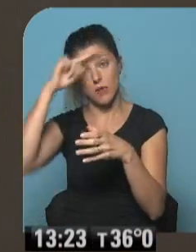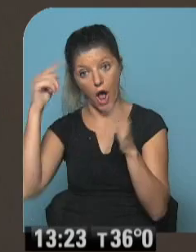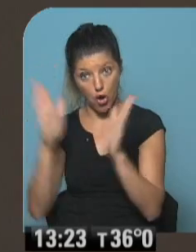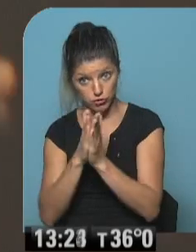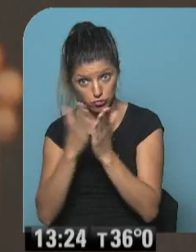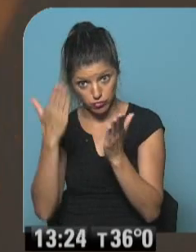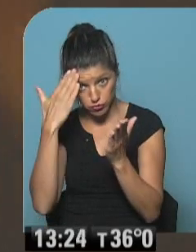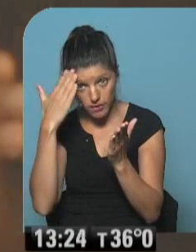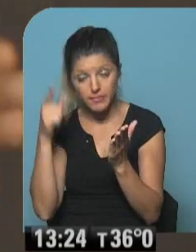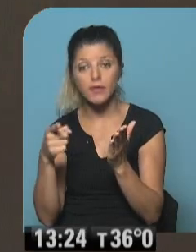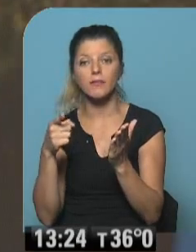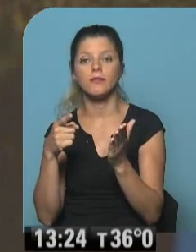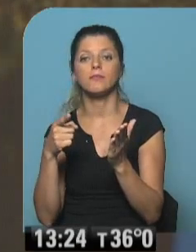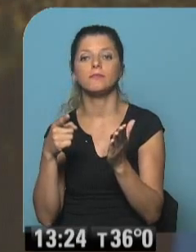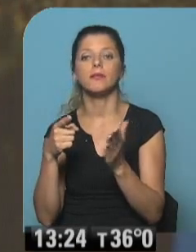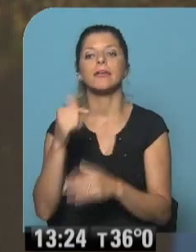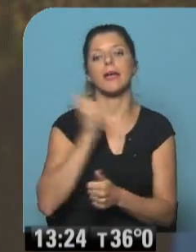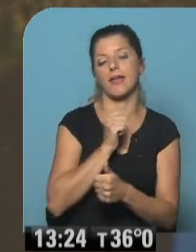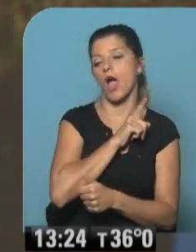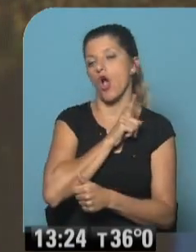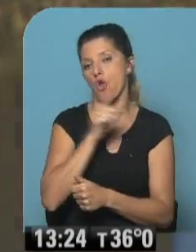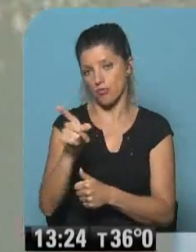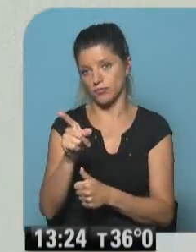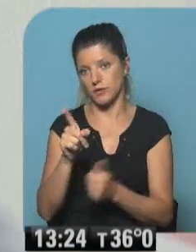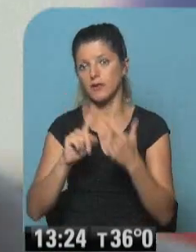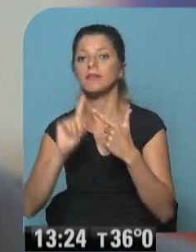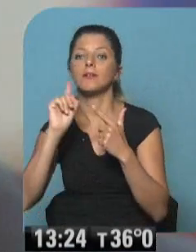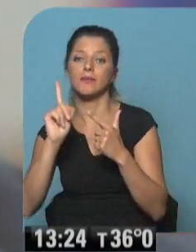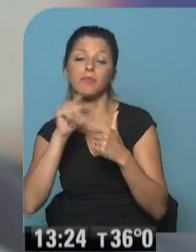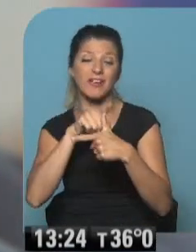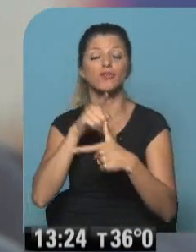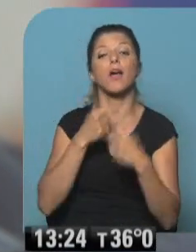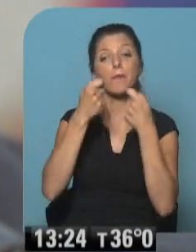que evidentemente se opone Canadá, que apoya la Asamblea